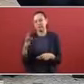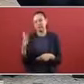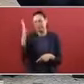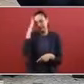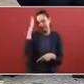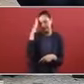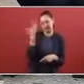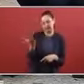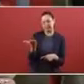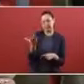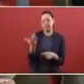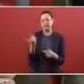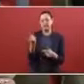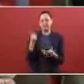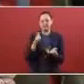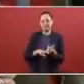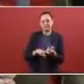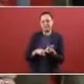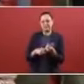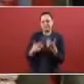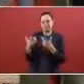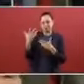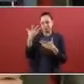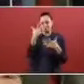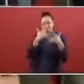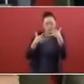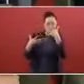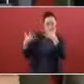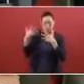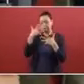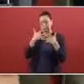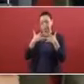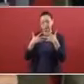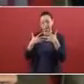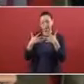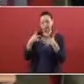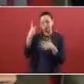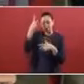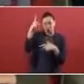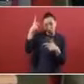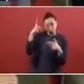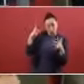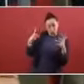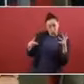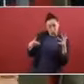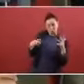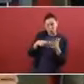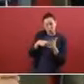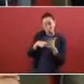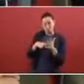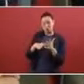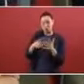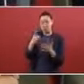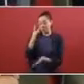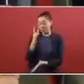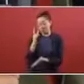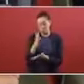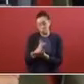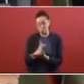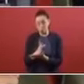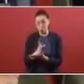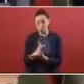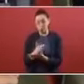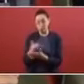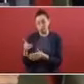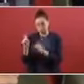sobre estas confusiones que se dieron entonces de las declaraciones patrimoniales. ¿Esto tiene que ver solamente